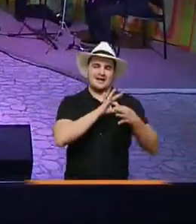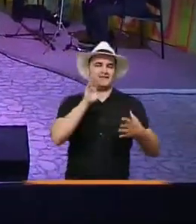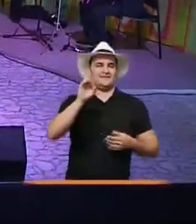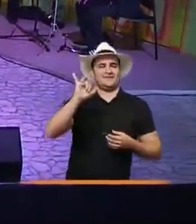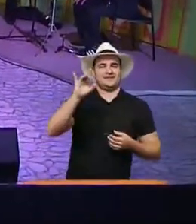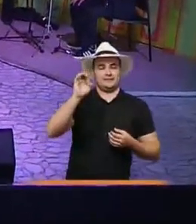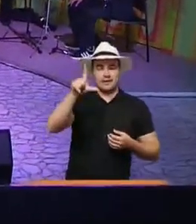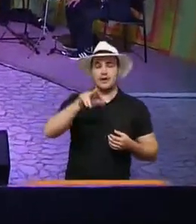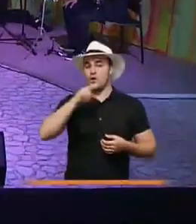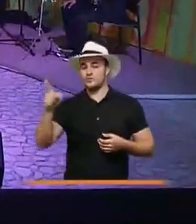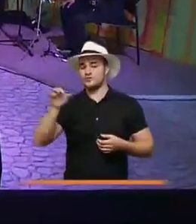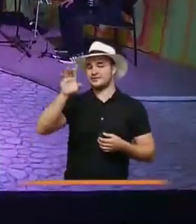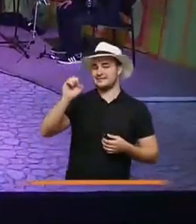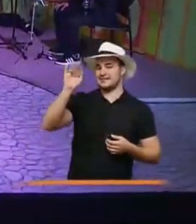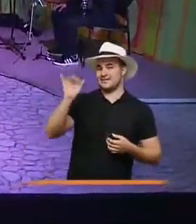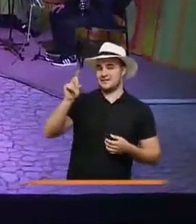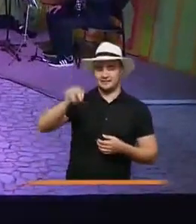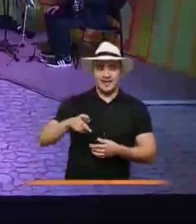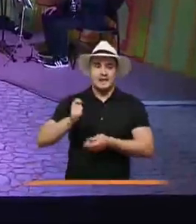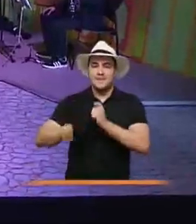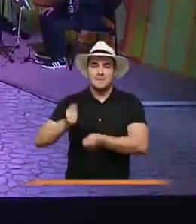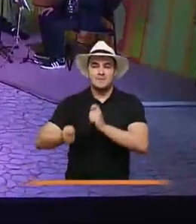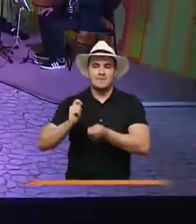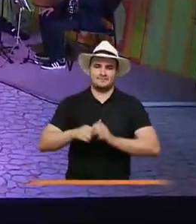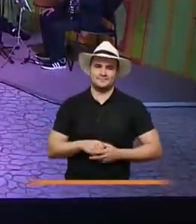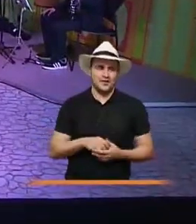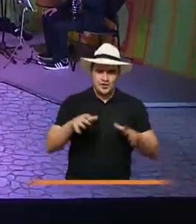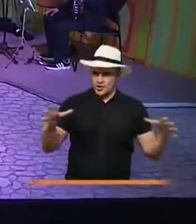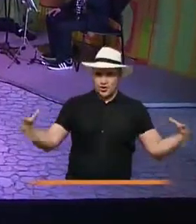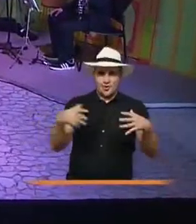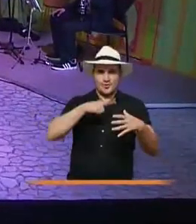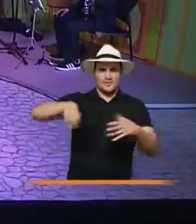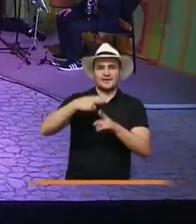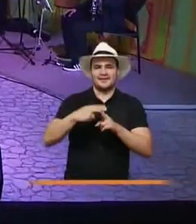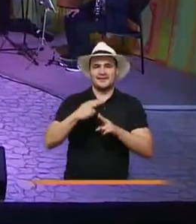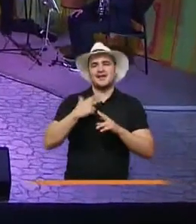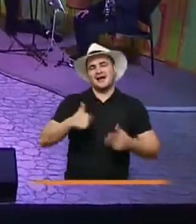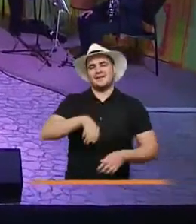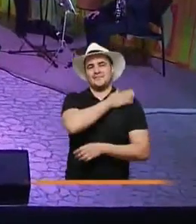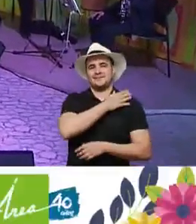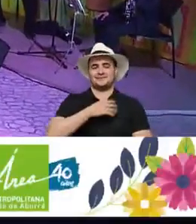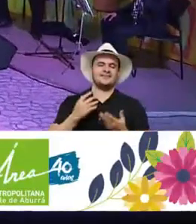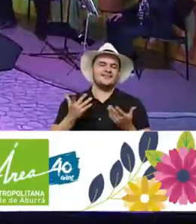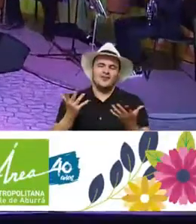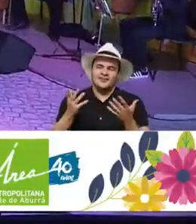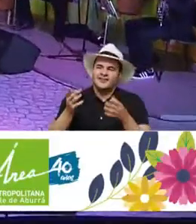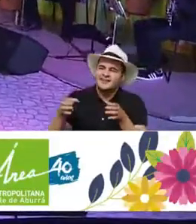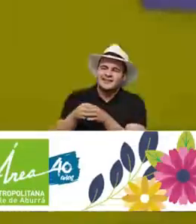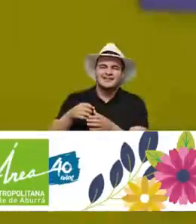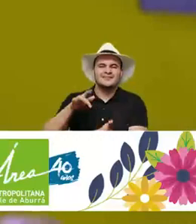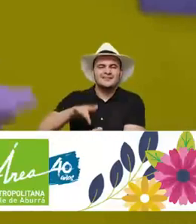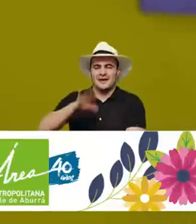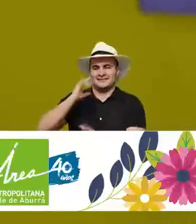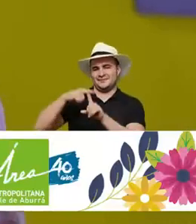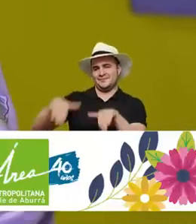sebastián garcía aquí en la batería yo son paisas trío de copacabana muy bien o vídeo vamos entonces a comenzar sin